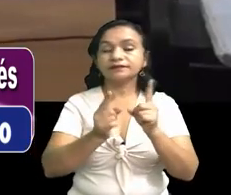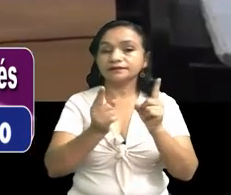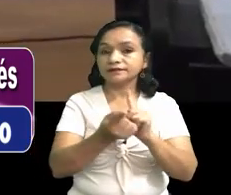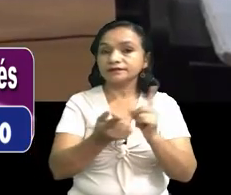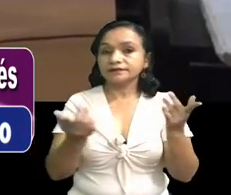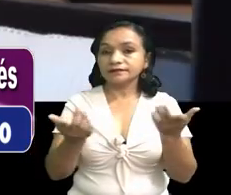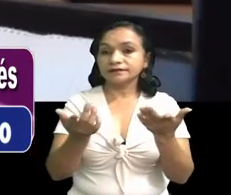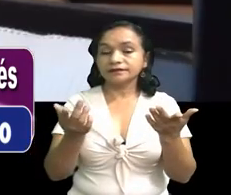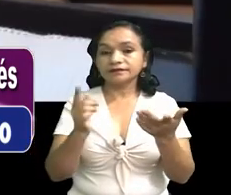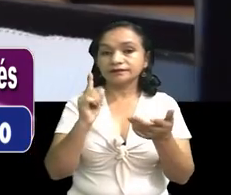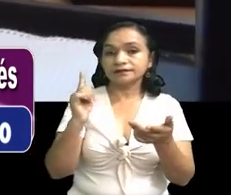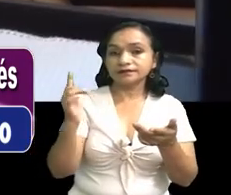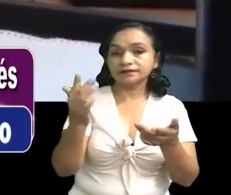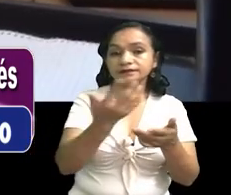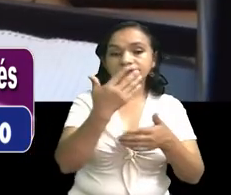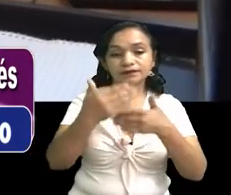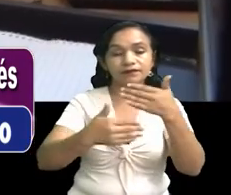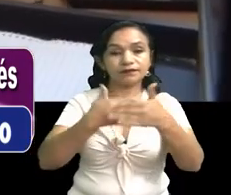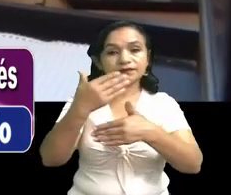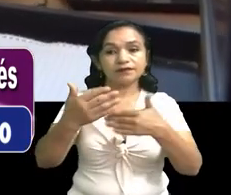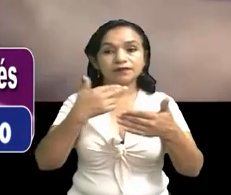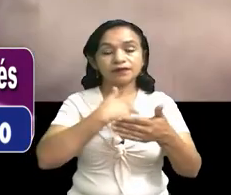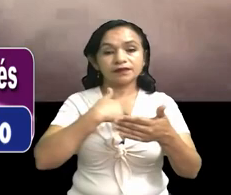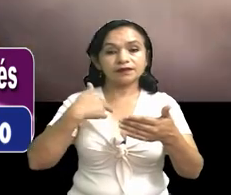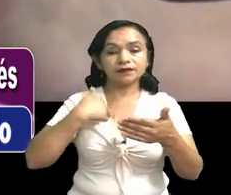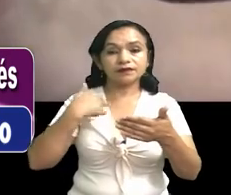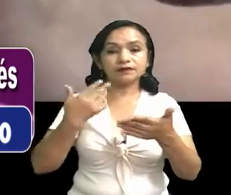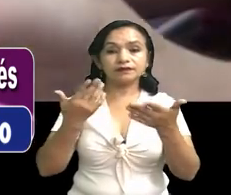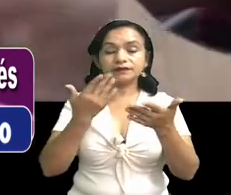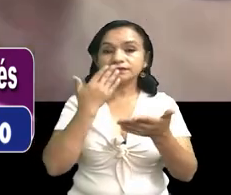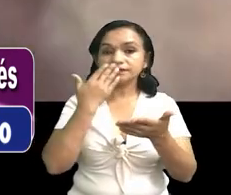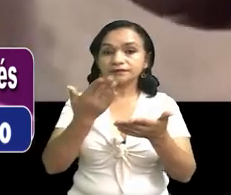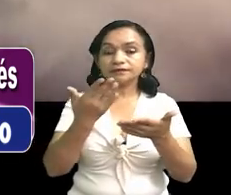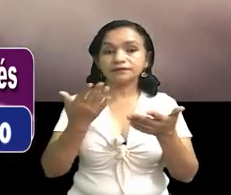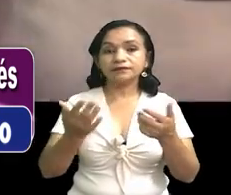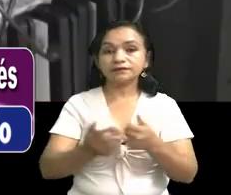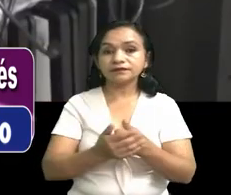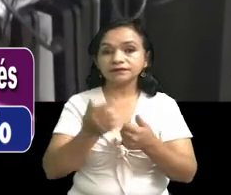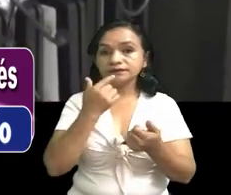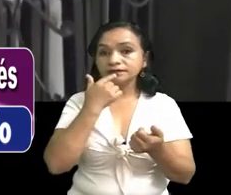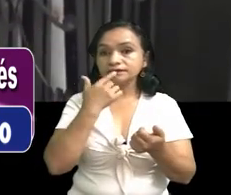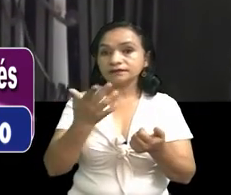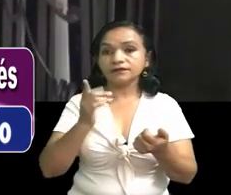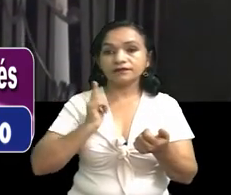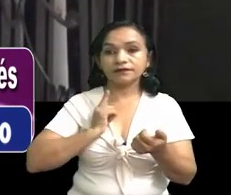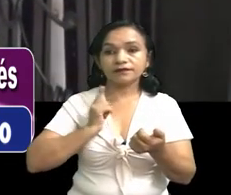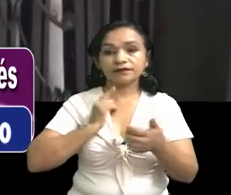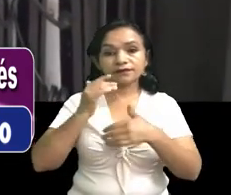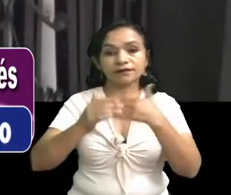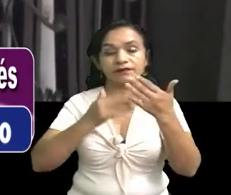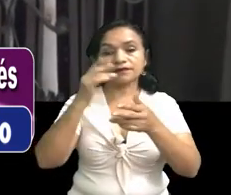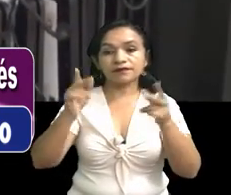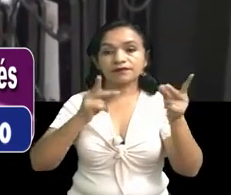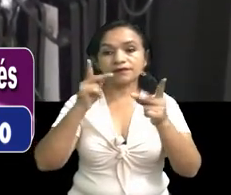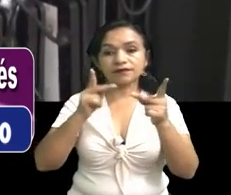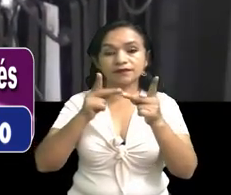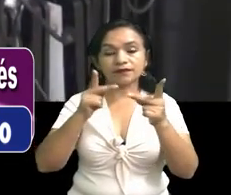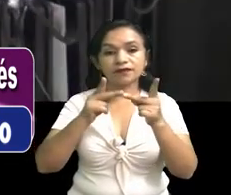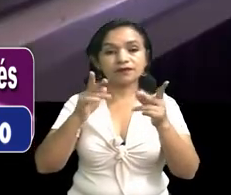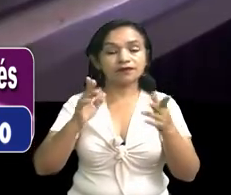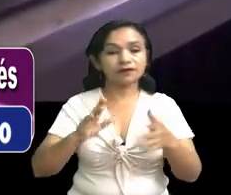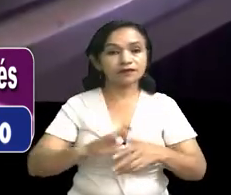claro, dentro de todos los procesos. Y esto además a nosotros nos llega en un buen momento porque estamos también en un proceso de perfeccionamiento